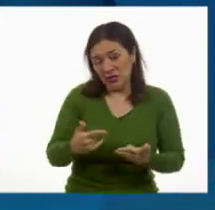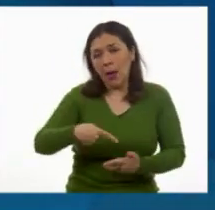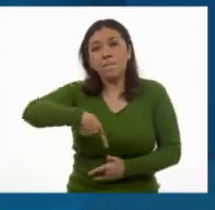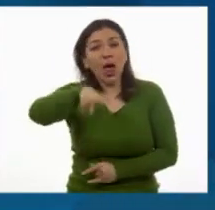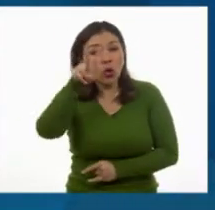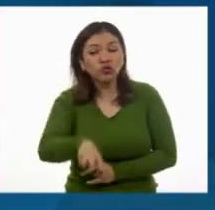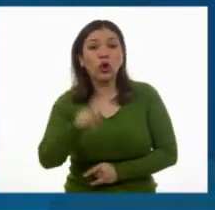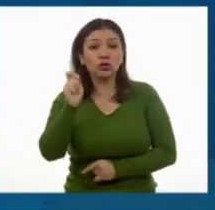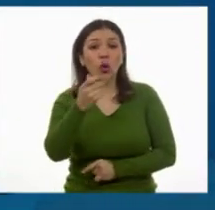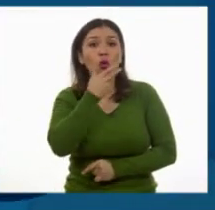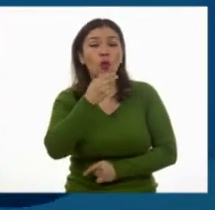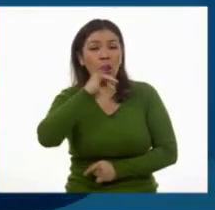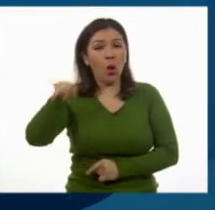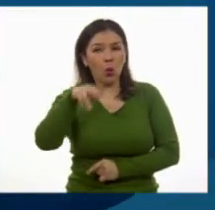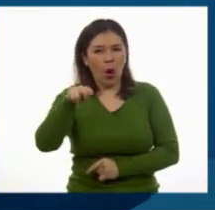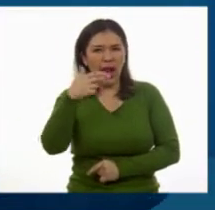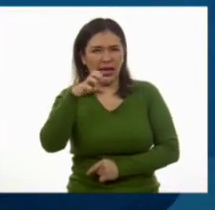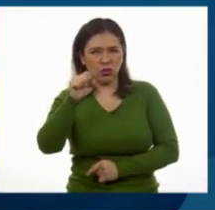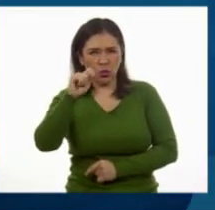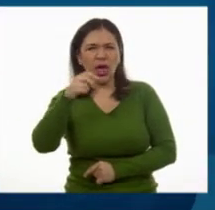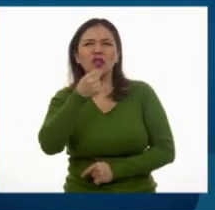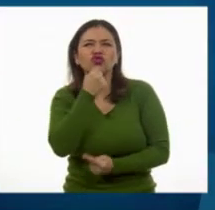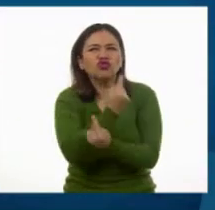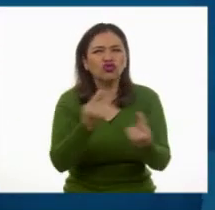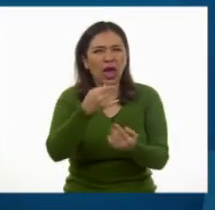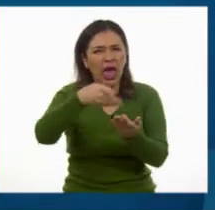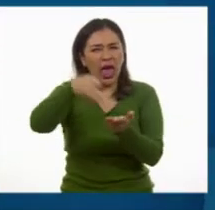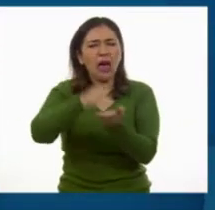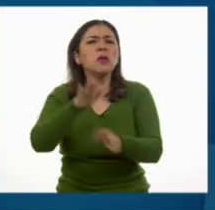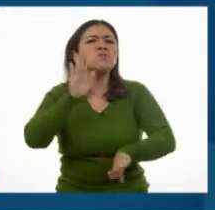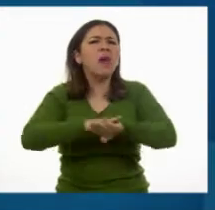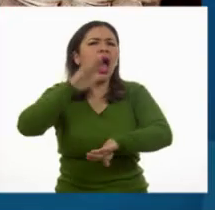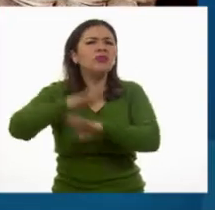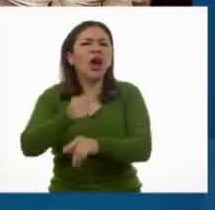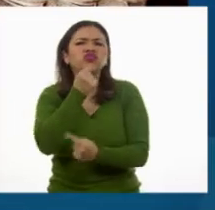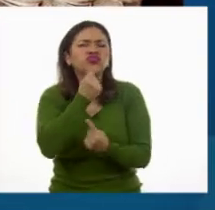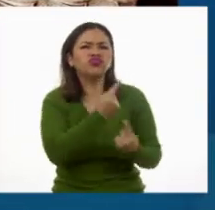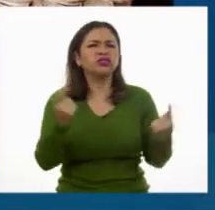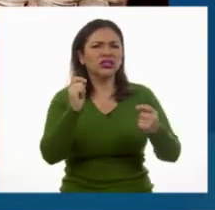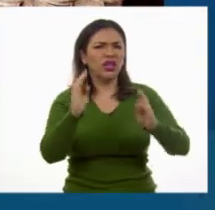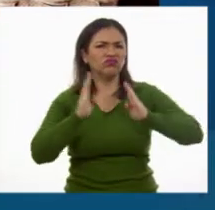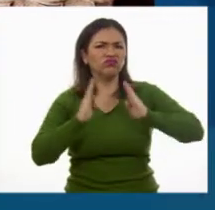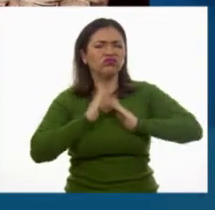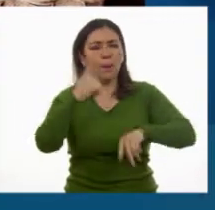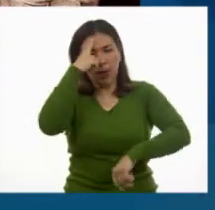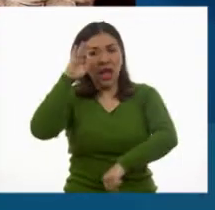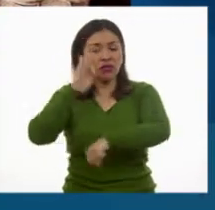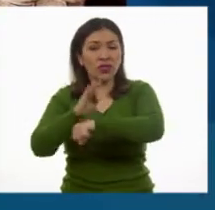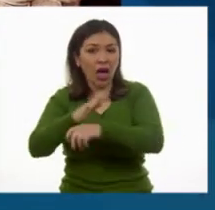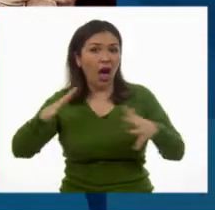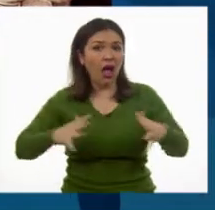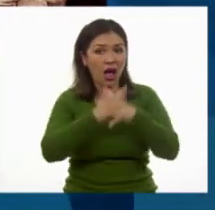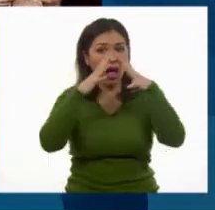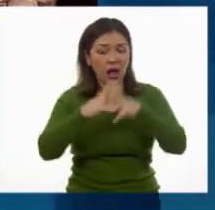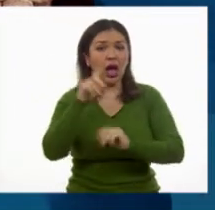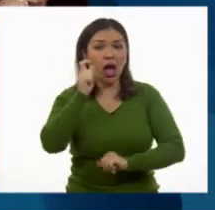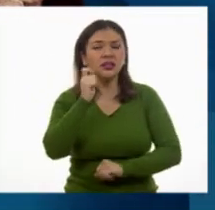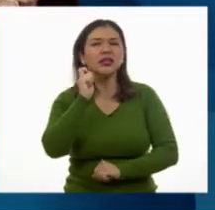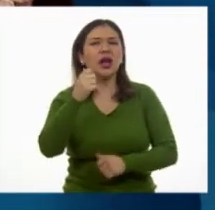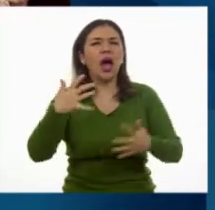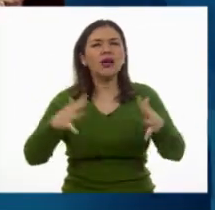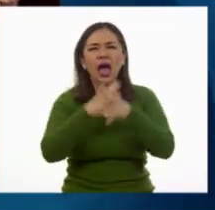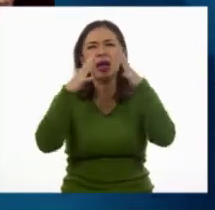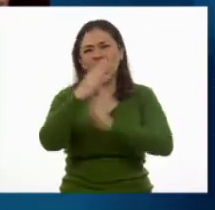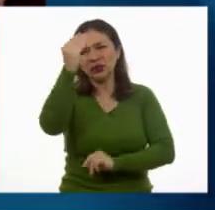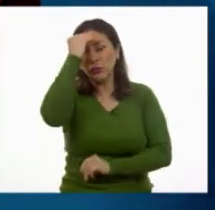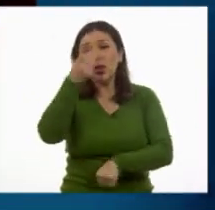es que como Juan Escutia y los niños héroes, hubo muchísimos cadetes más que lucharon en esta guerra. Ellos lucharon en la batalla de Chapultepec el